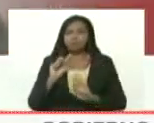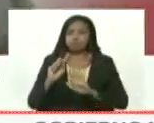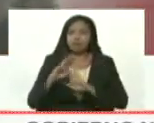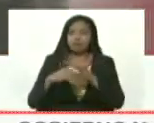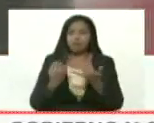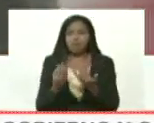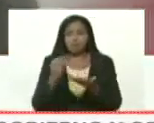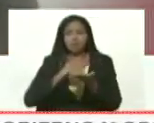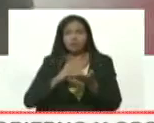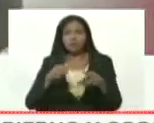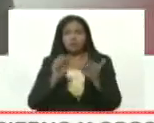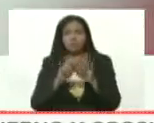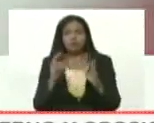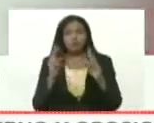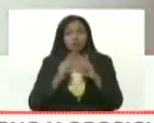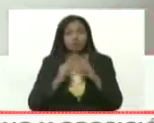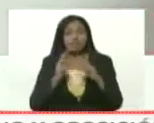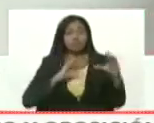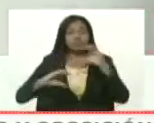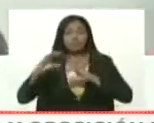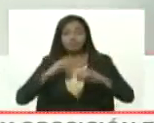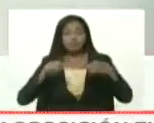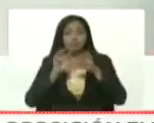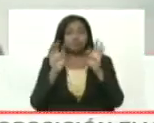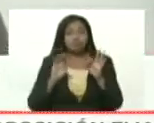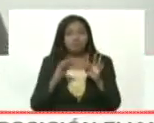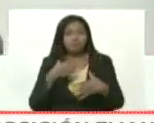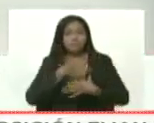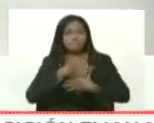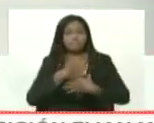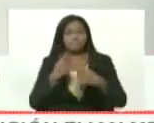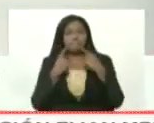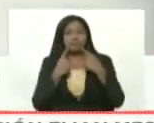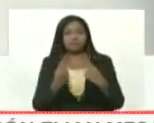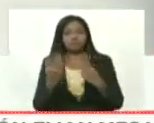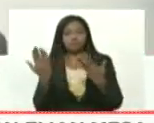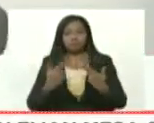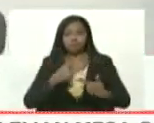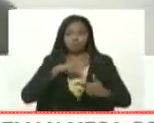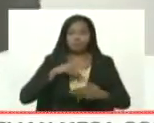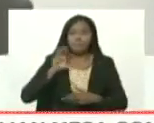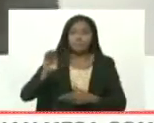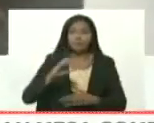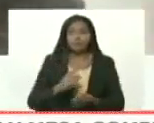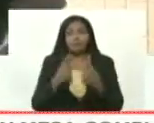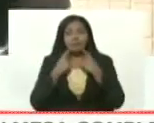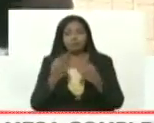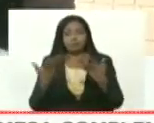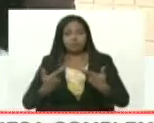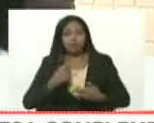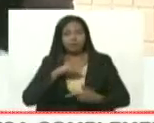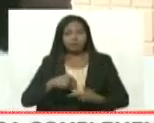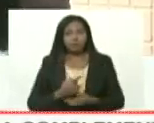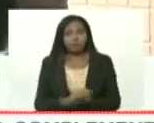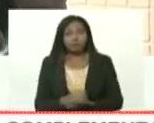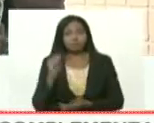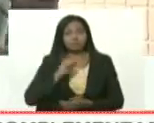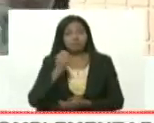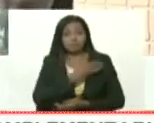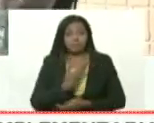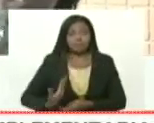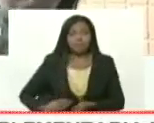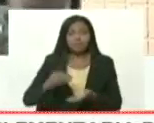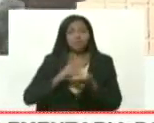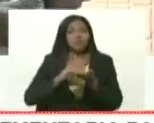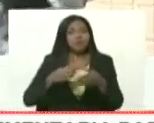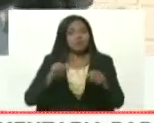esta aplicación del conocimiento científico, ¿qué beneficio ha traído ya para el país y qué beneficio va a traer? Sí, presidente, hay una aplicación